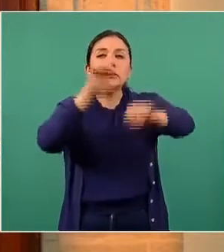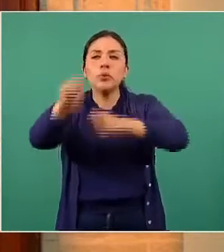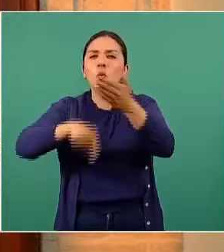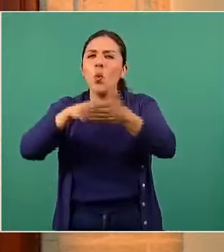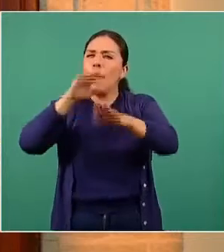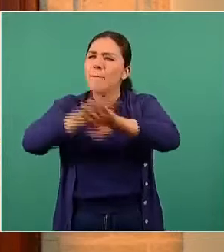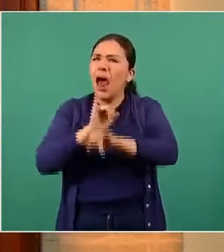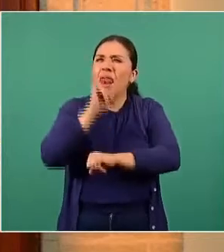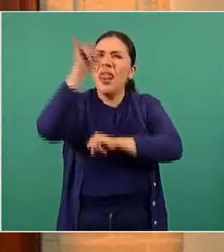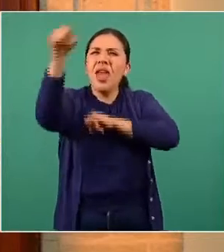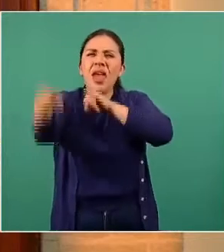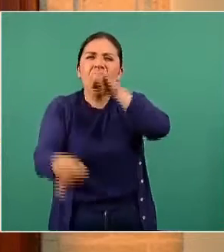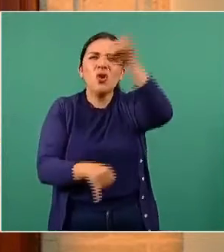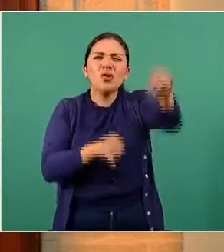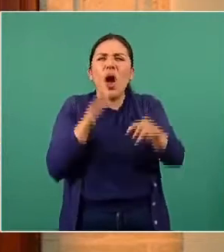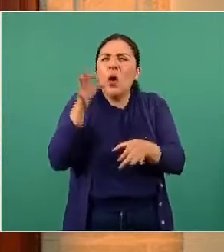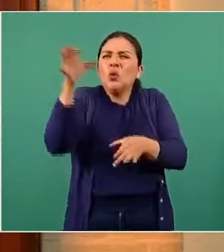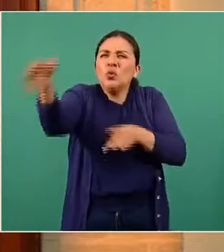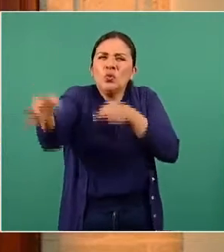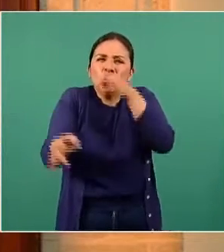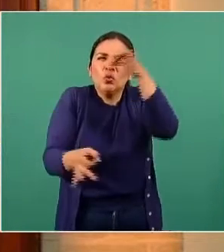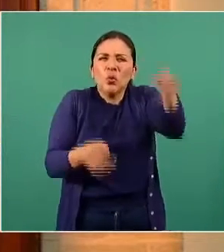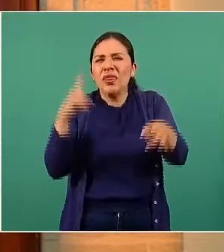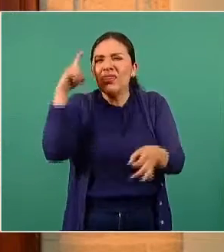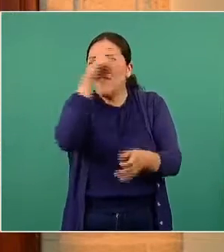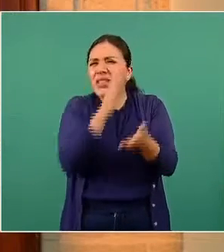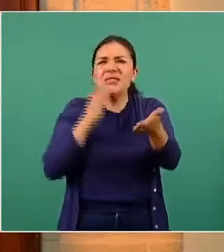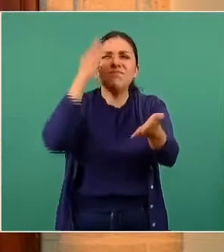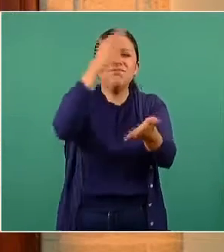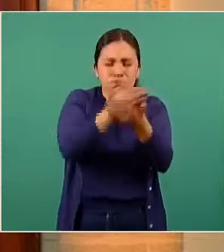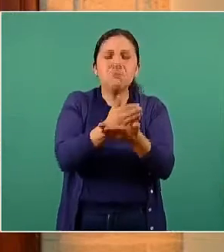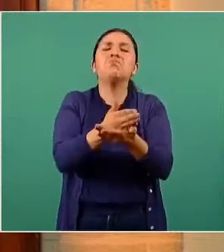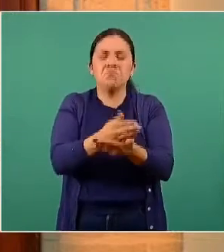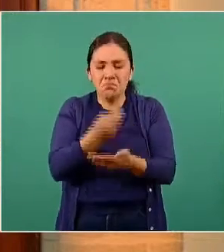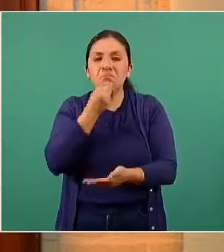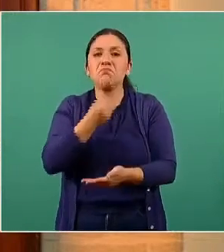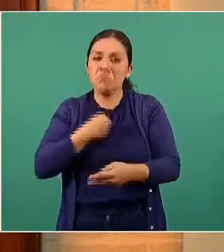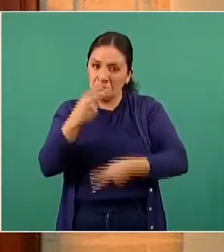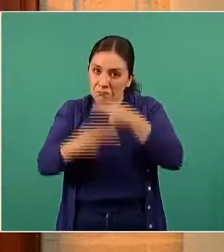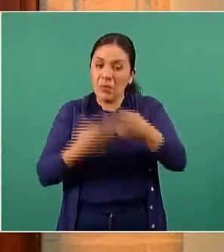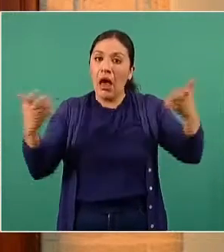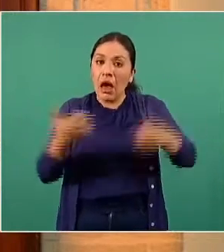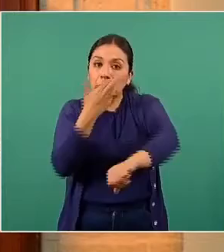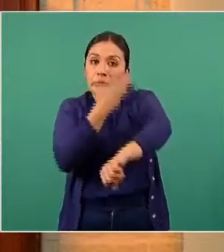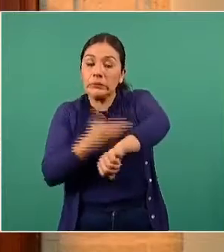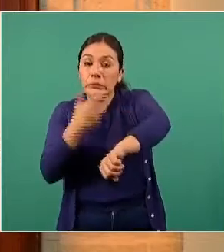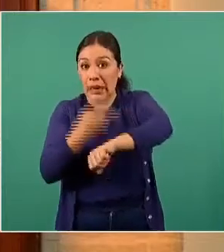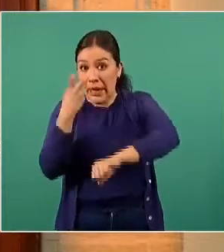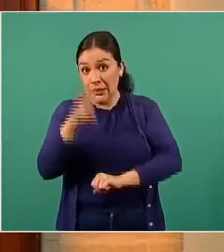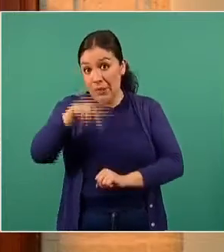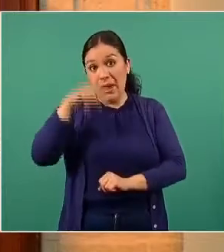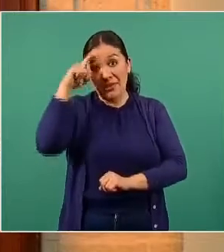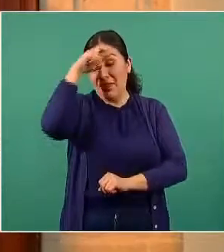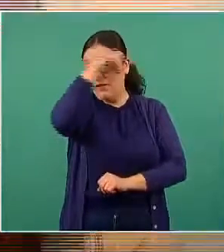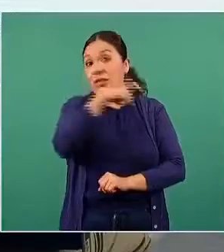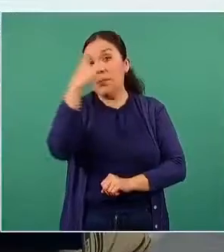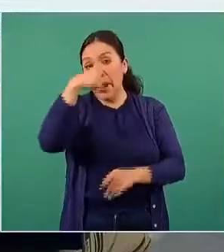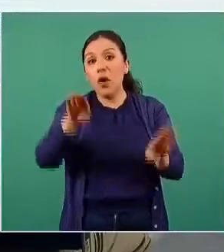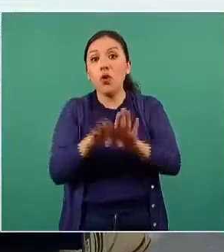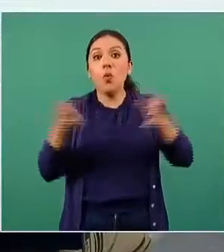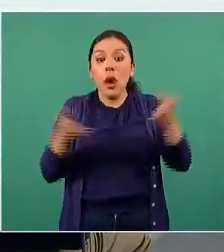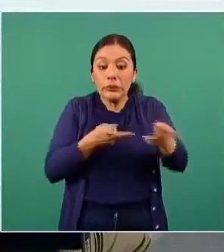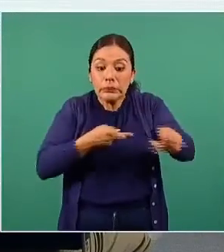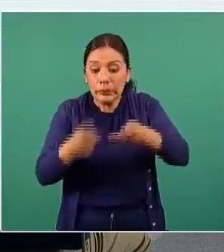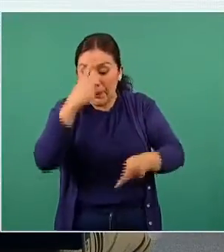más alejados, más recónditos, de más difícil acceso en el país. Y eso obviamente es todo un reto para una estrategia nacional